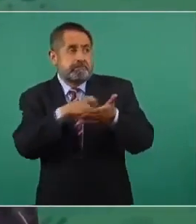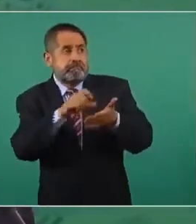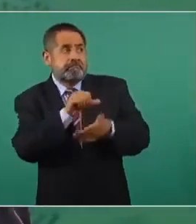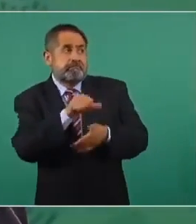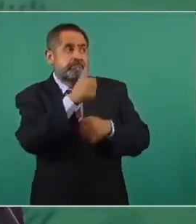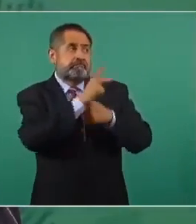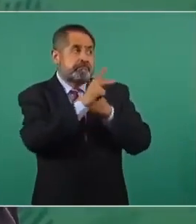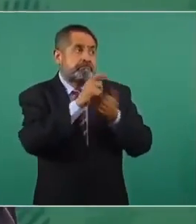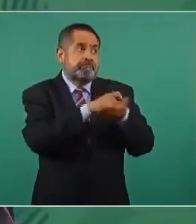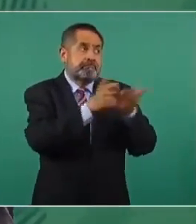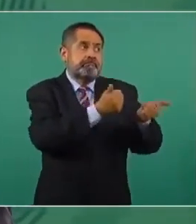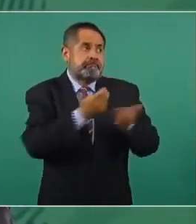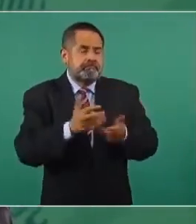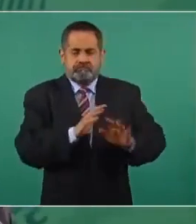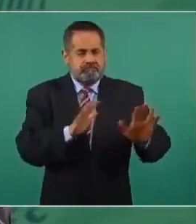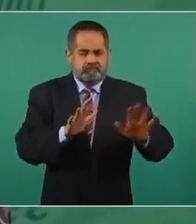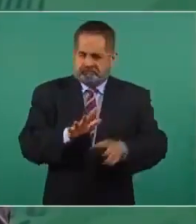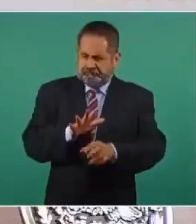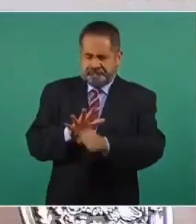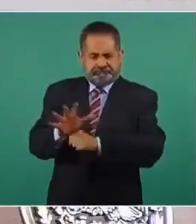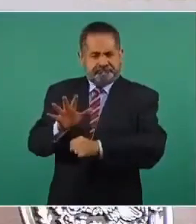dependencia